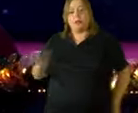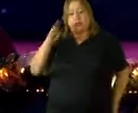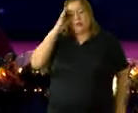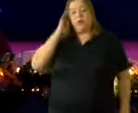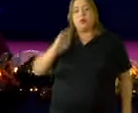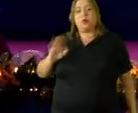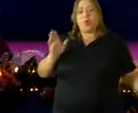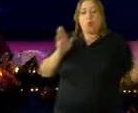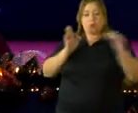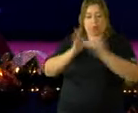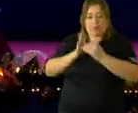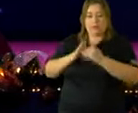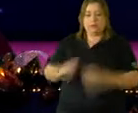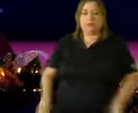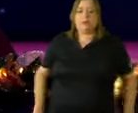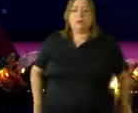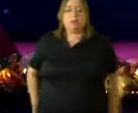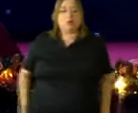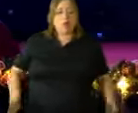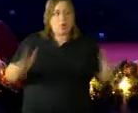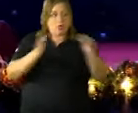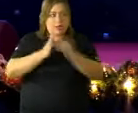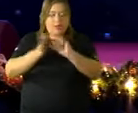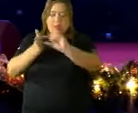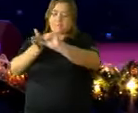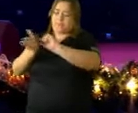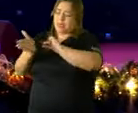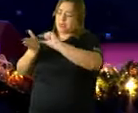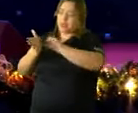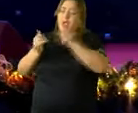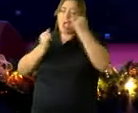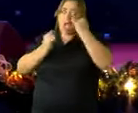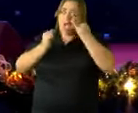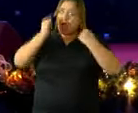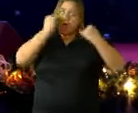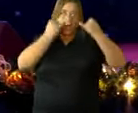Ponme otra vez el texto de Jeremías.